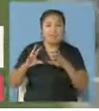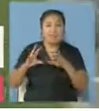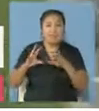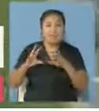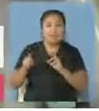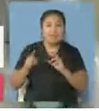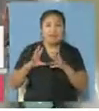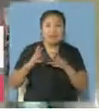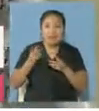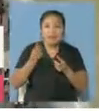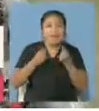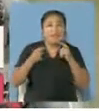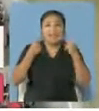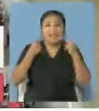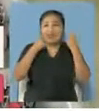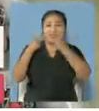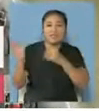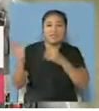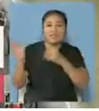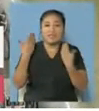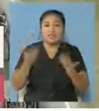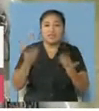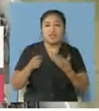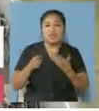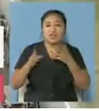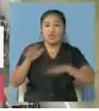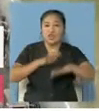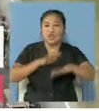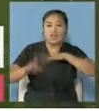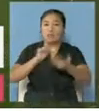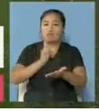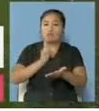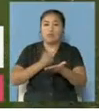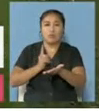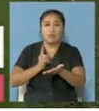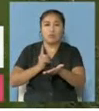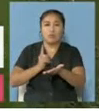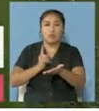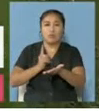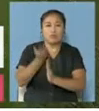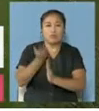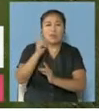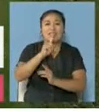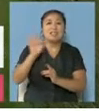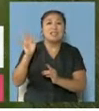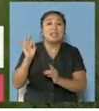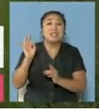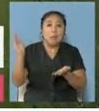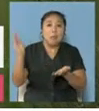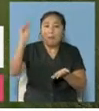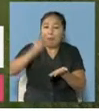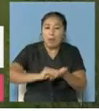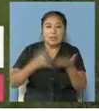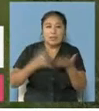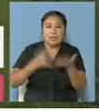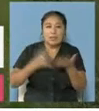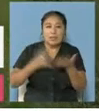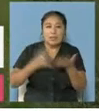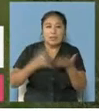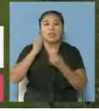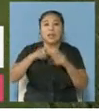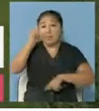un relevamiento diferente de todo este esquema impositivo de más de 100 impuestos que afectan a la